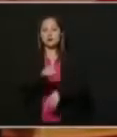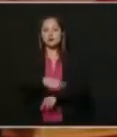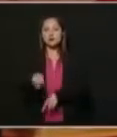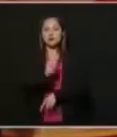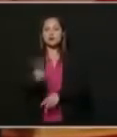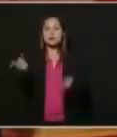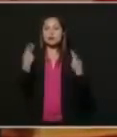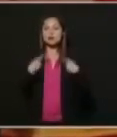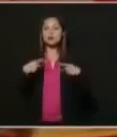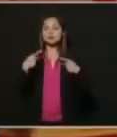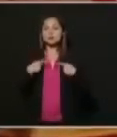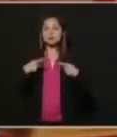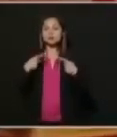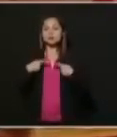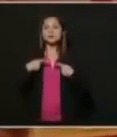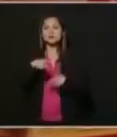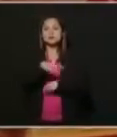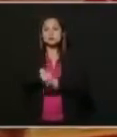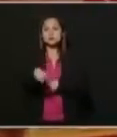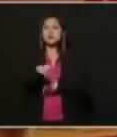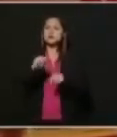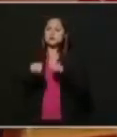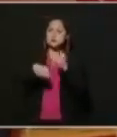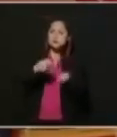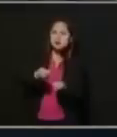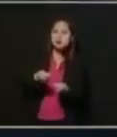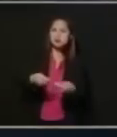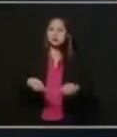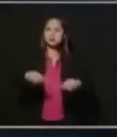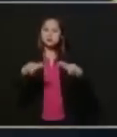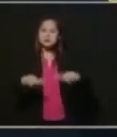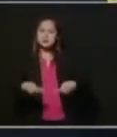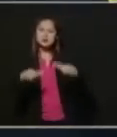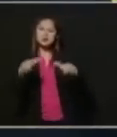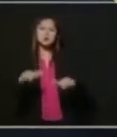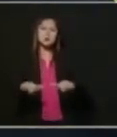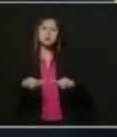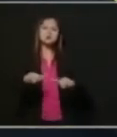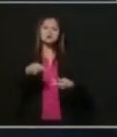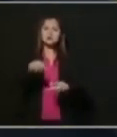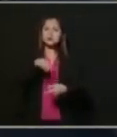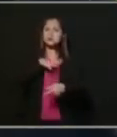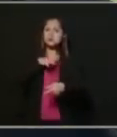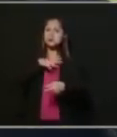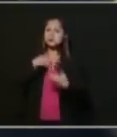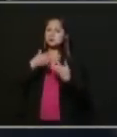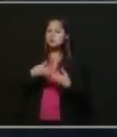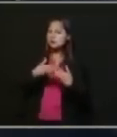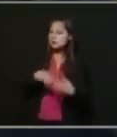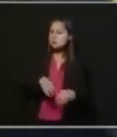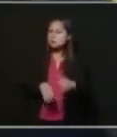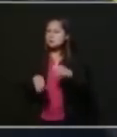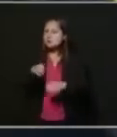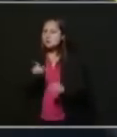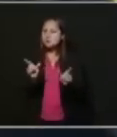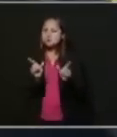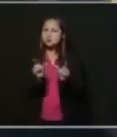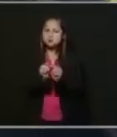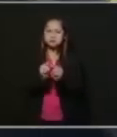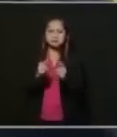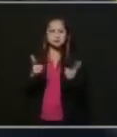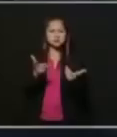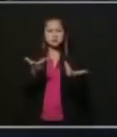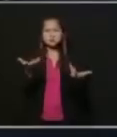ciudadanos, a los que tienen tiendas, comercios, a los que tienen una pequeña empresa, un taller.